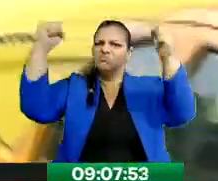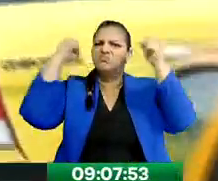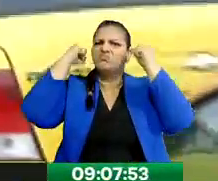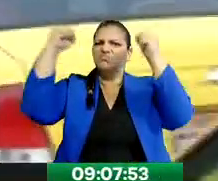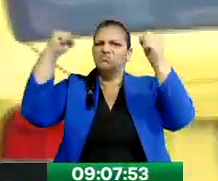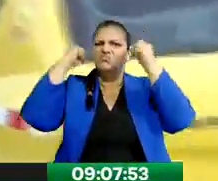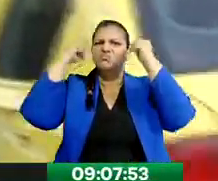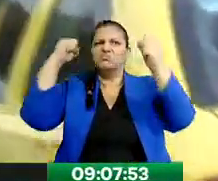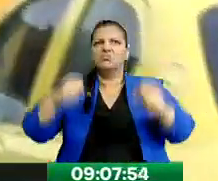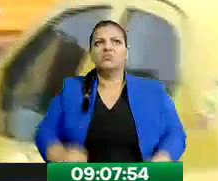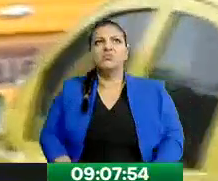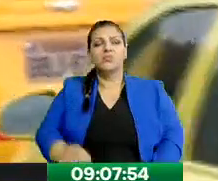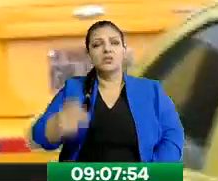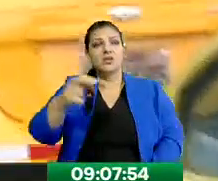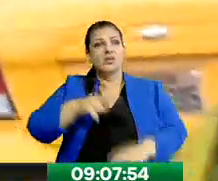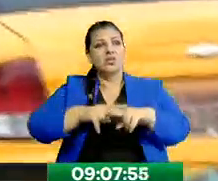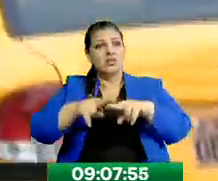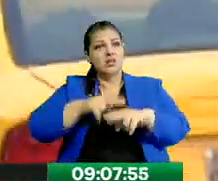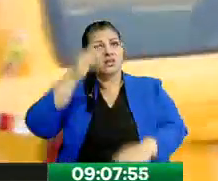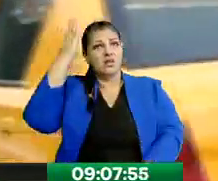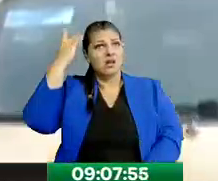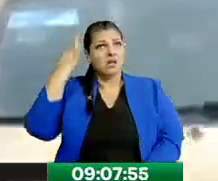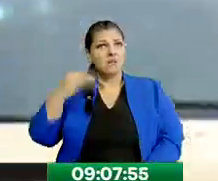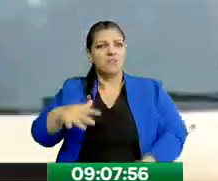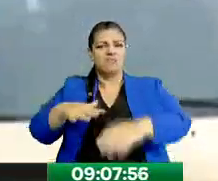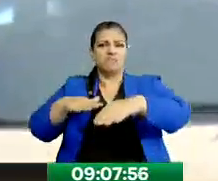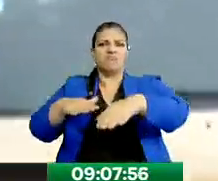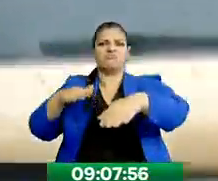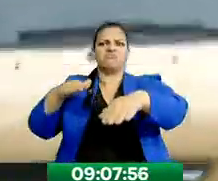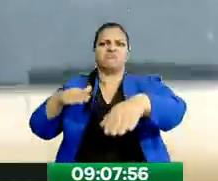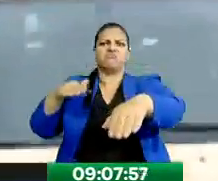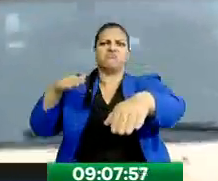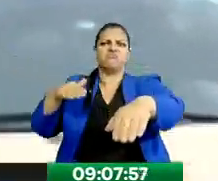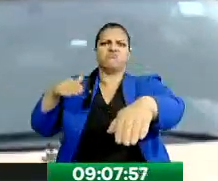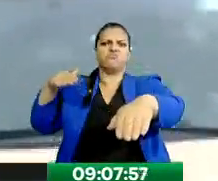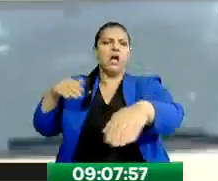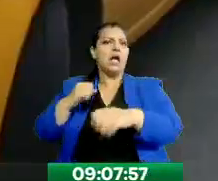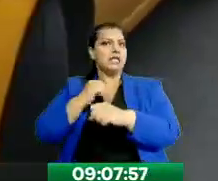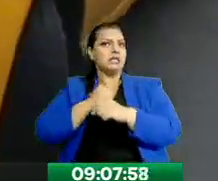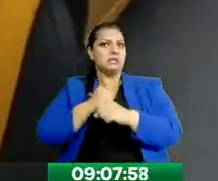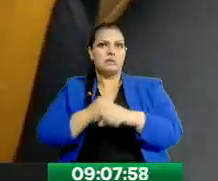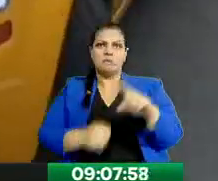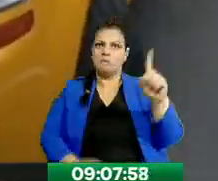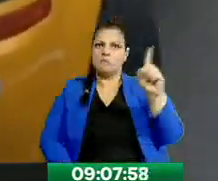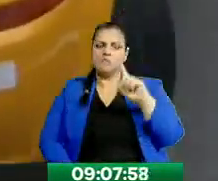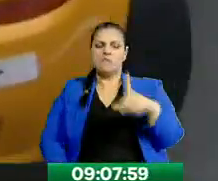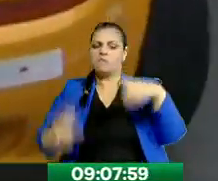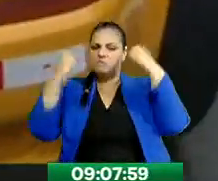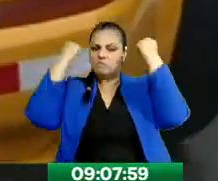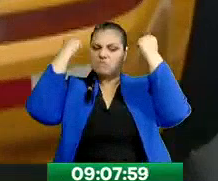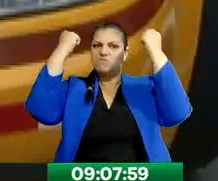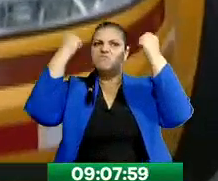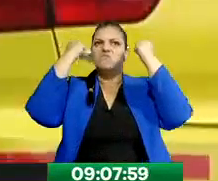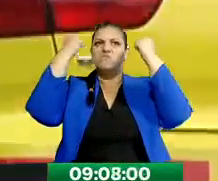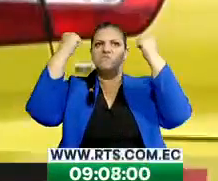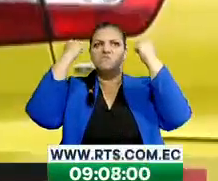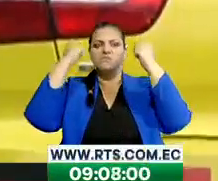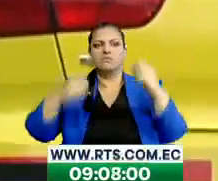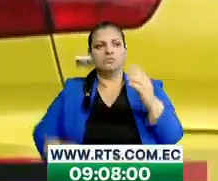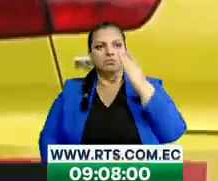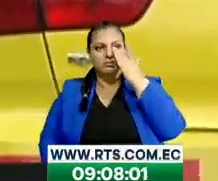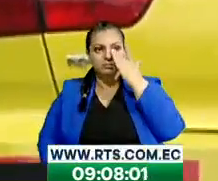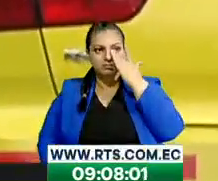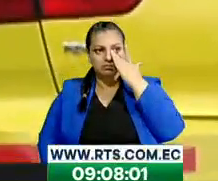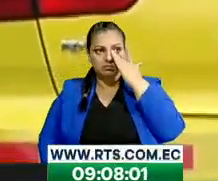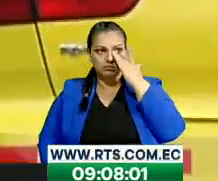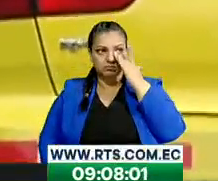Un peregrinaje amarillo había salido desde el norte y centro sur para apostarse simultáneamente en dos puntos.